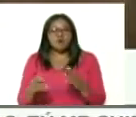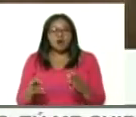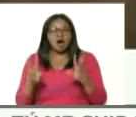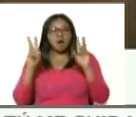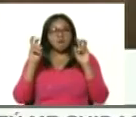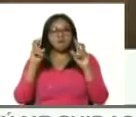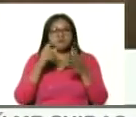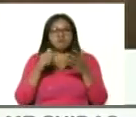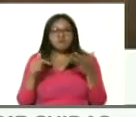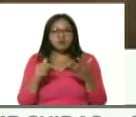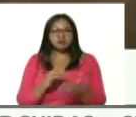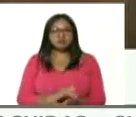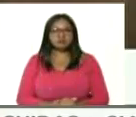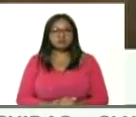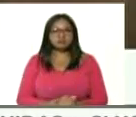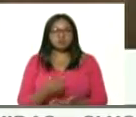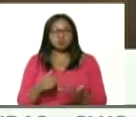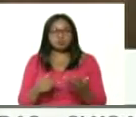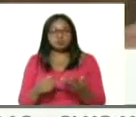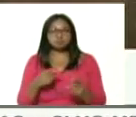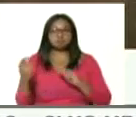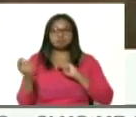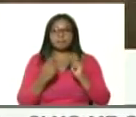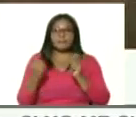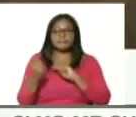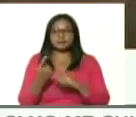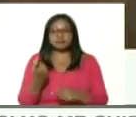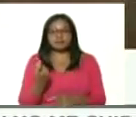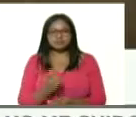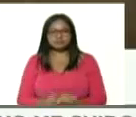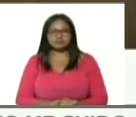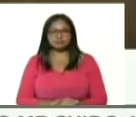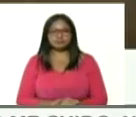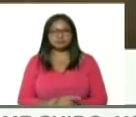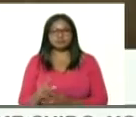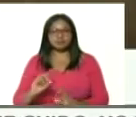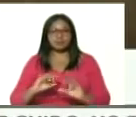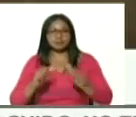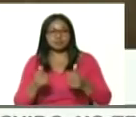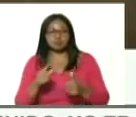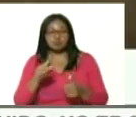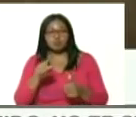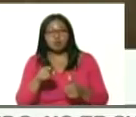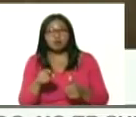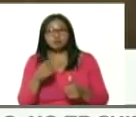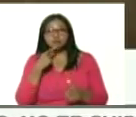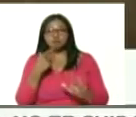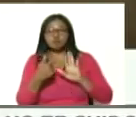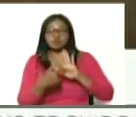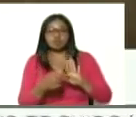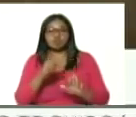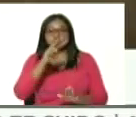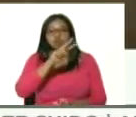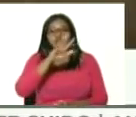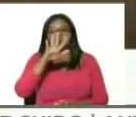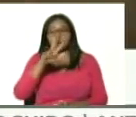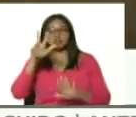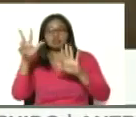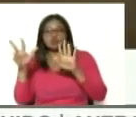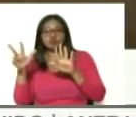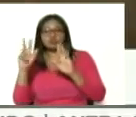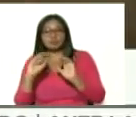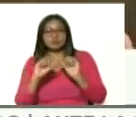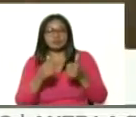que esos son elementos centrales que están en el debate. Ya la gente ha tomado iniciativas, usted lo acaba de presentar, 258